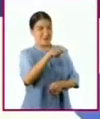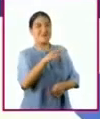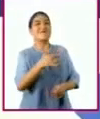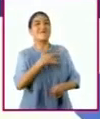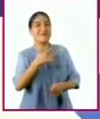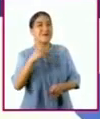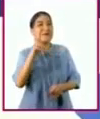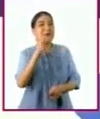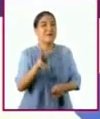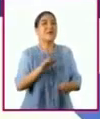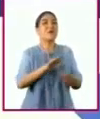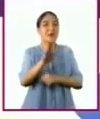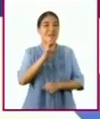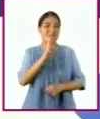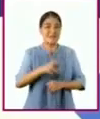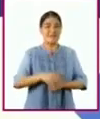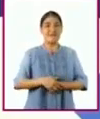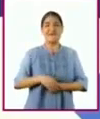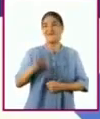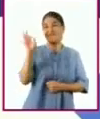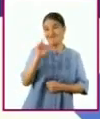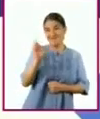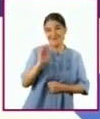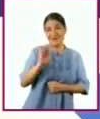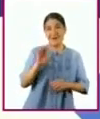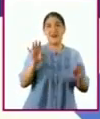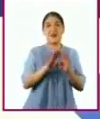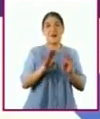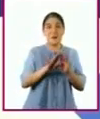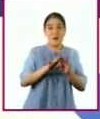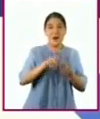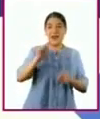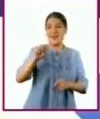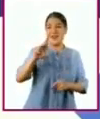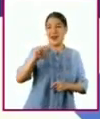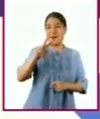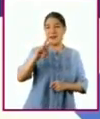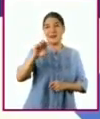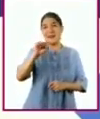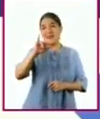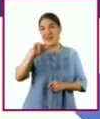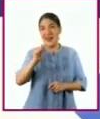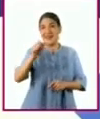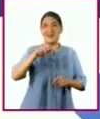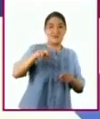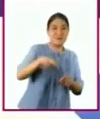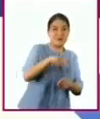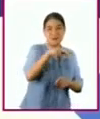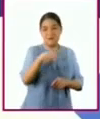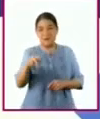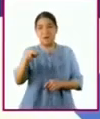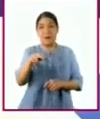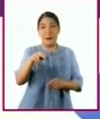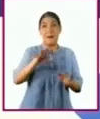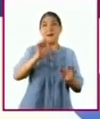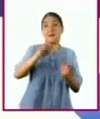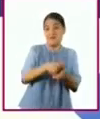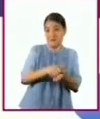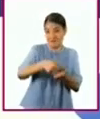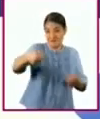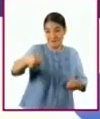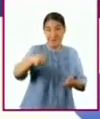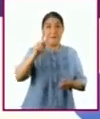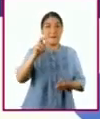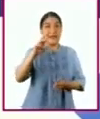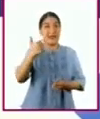alguna. Podría ser travesía y... ¿pergamino?